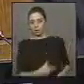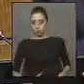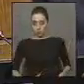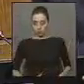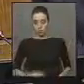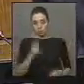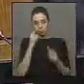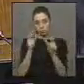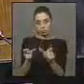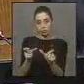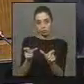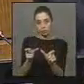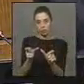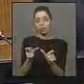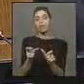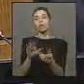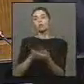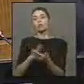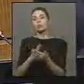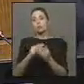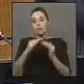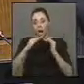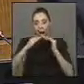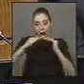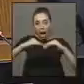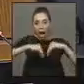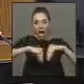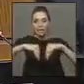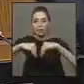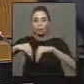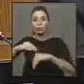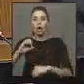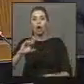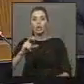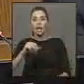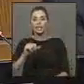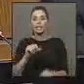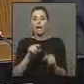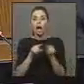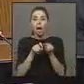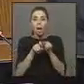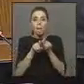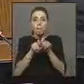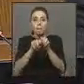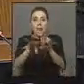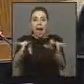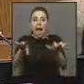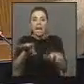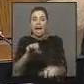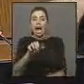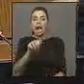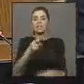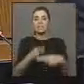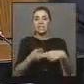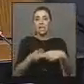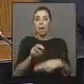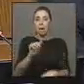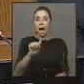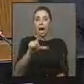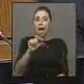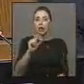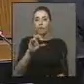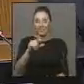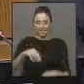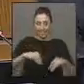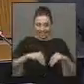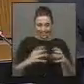reforzamiento sanitario de la agricultura orgánica. Hoy día, plagas como la alopecia está afectando efectivamente a muchos de